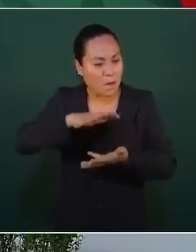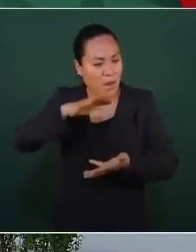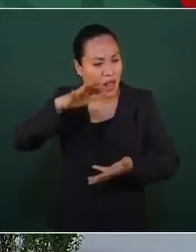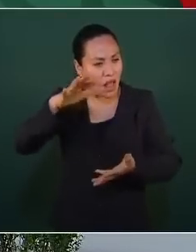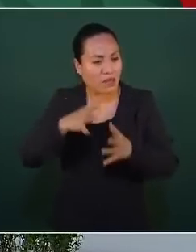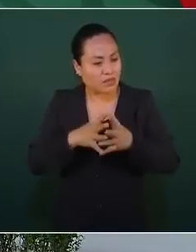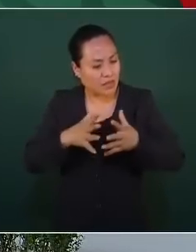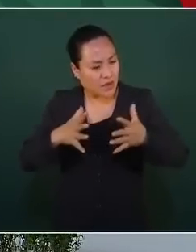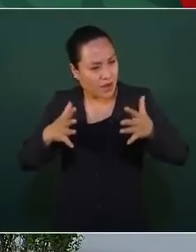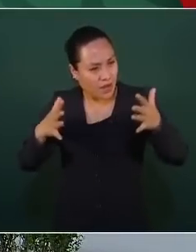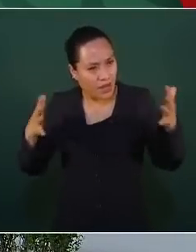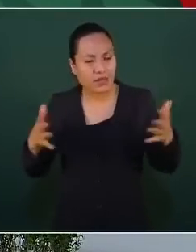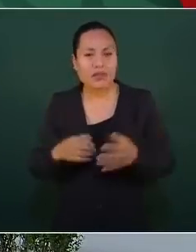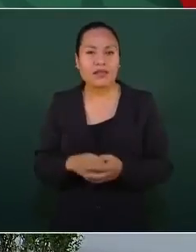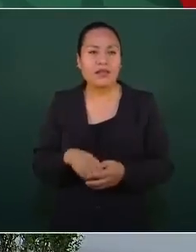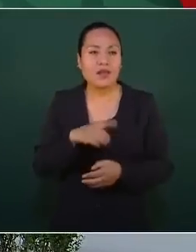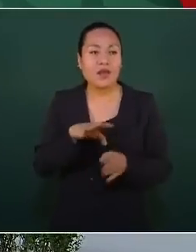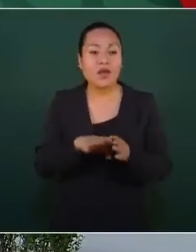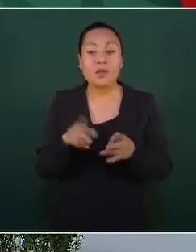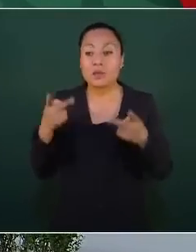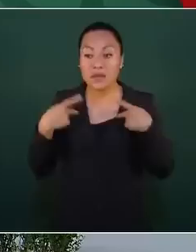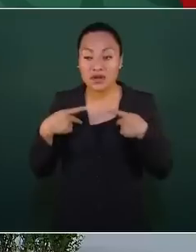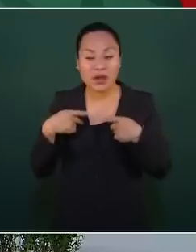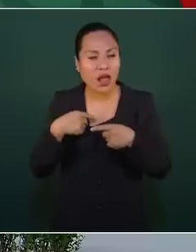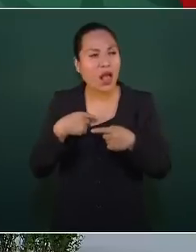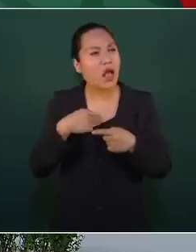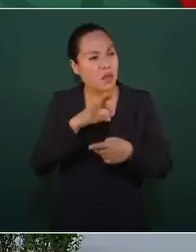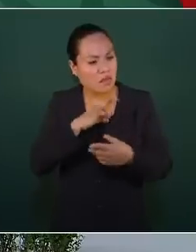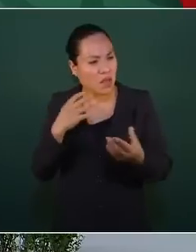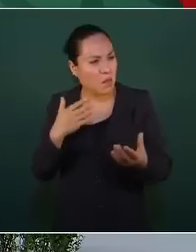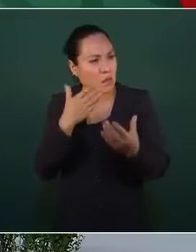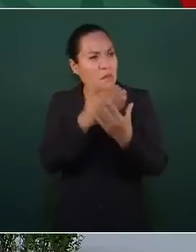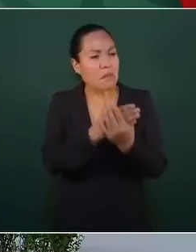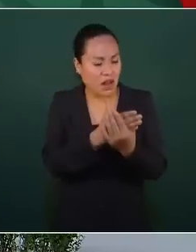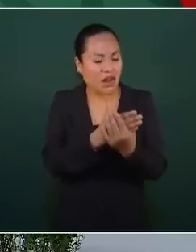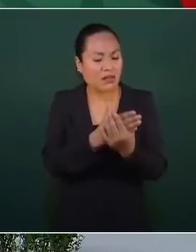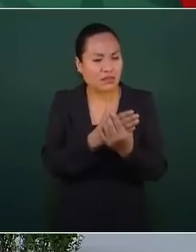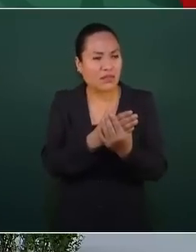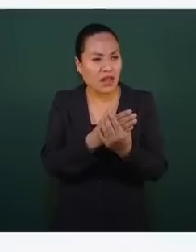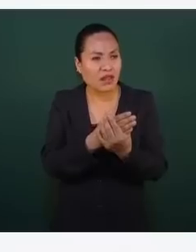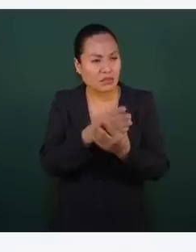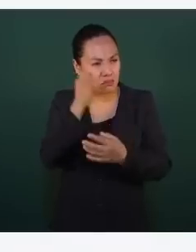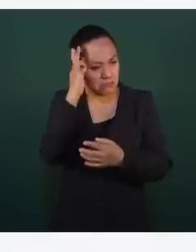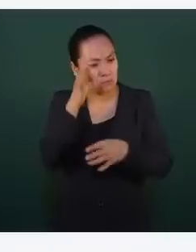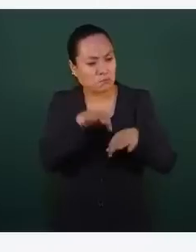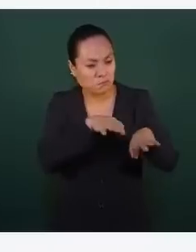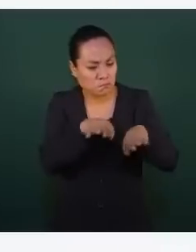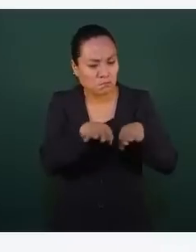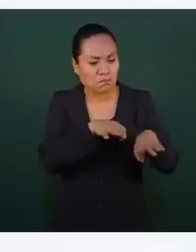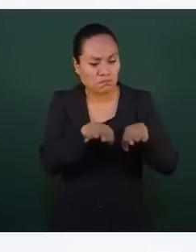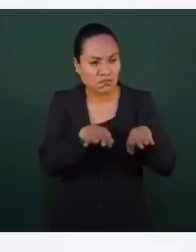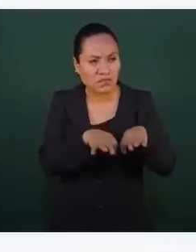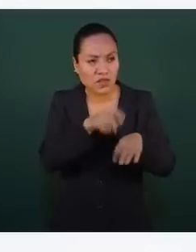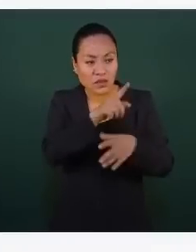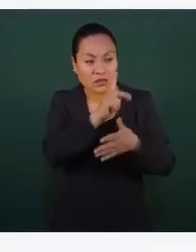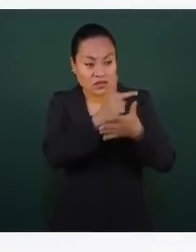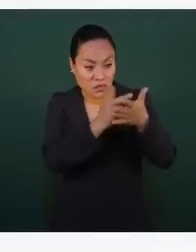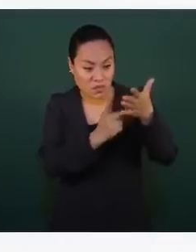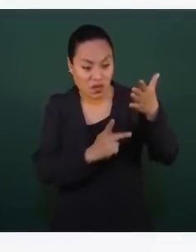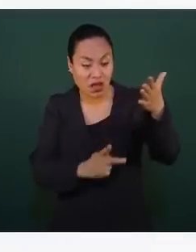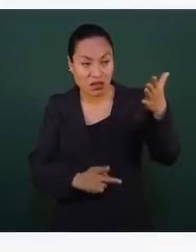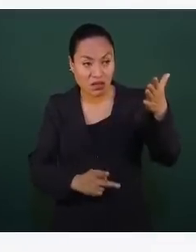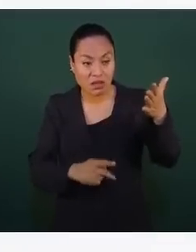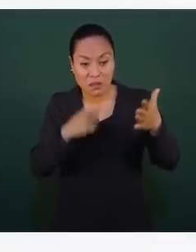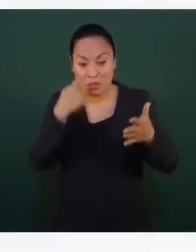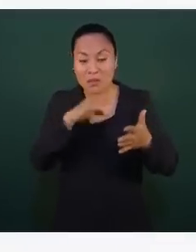incluyendo la fuerza de trabajo que va a demandar su importante plan